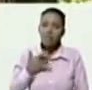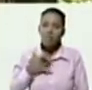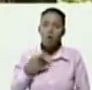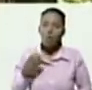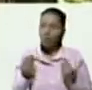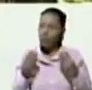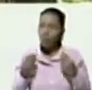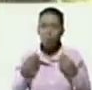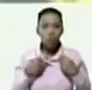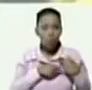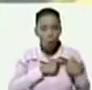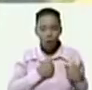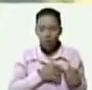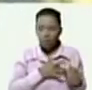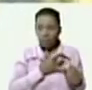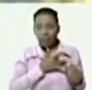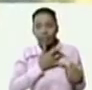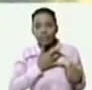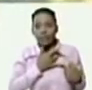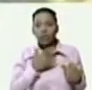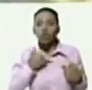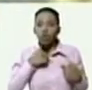Y salimos hace 28 años